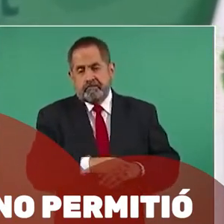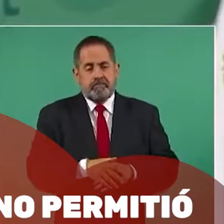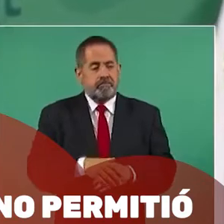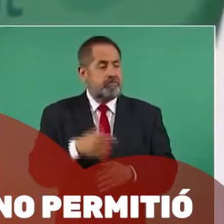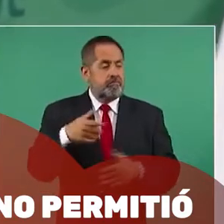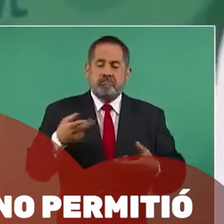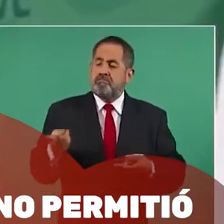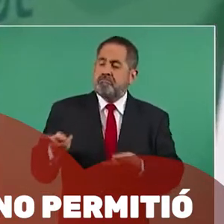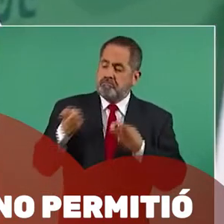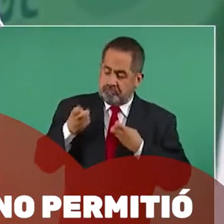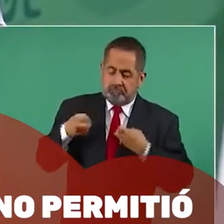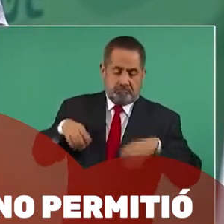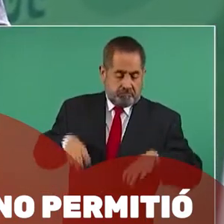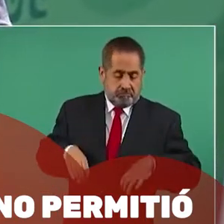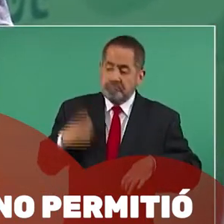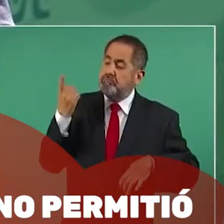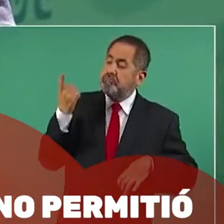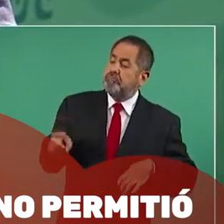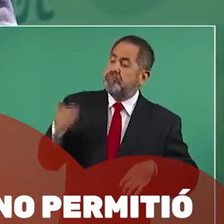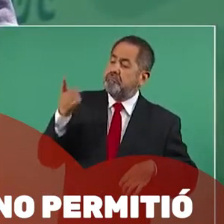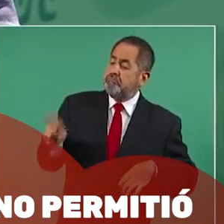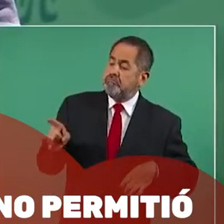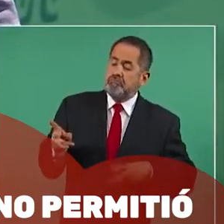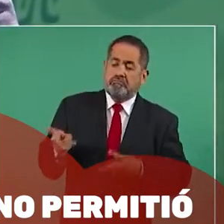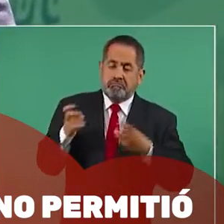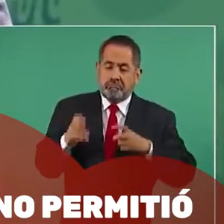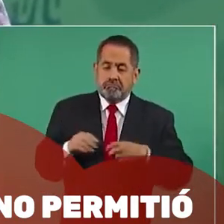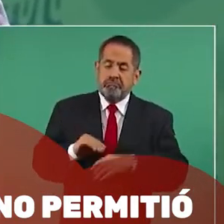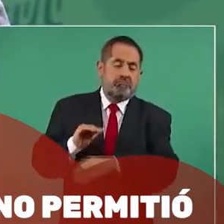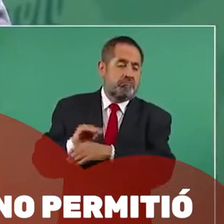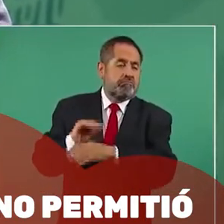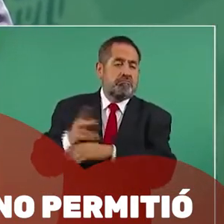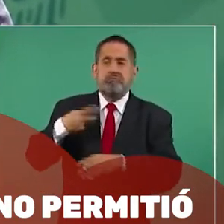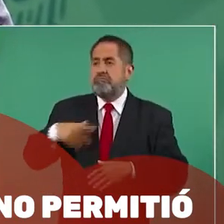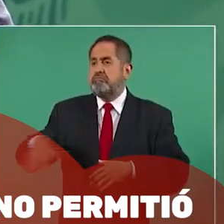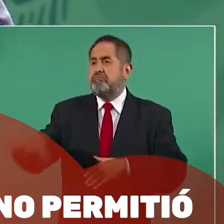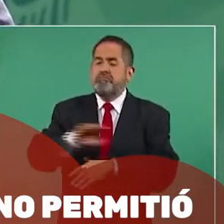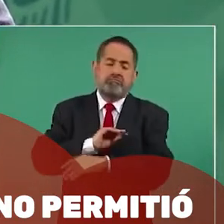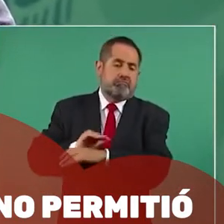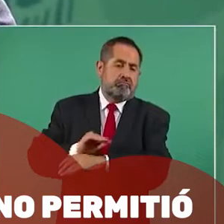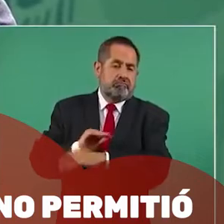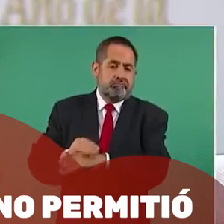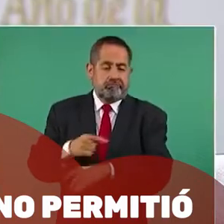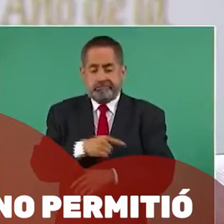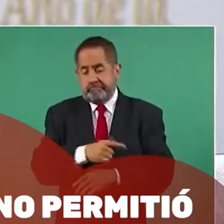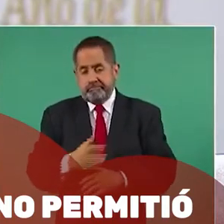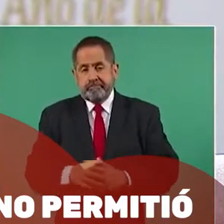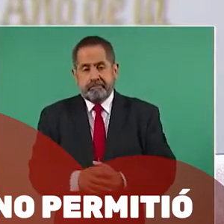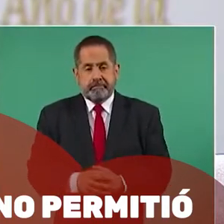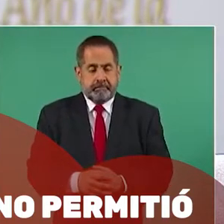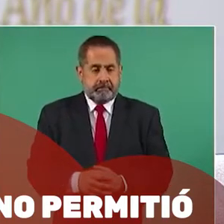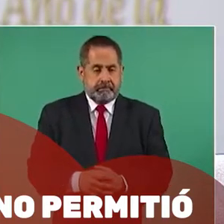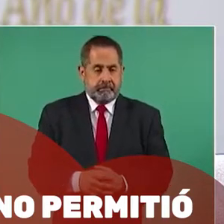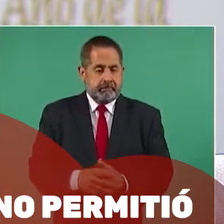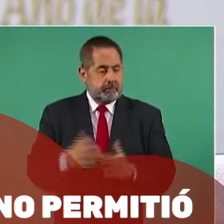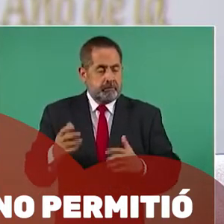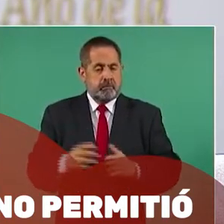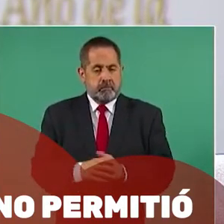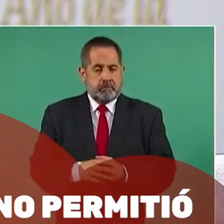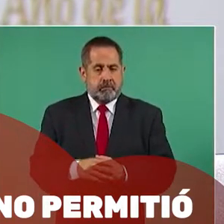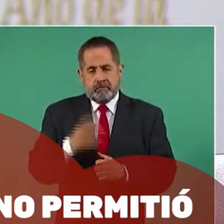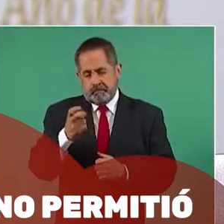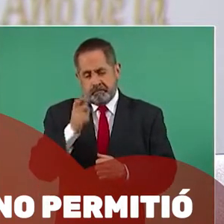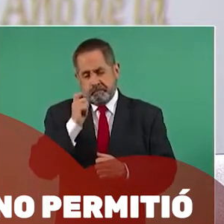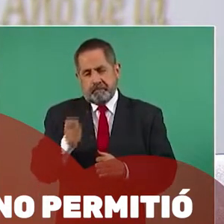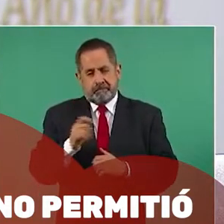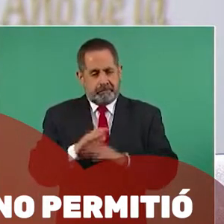hasta mucho decir, porque suele pasar que no les gusta la democracia, aunque finjan o les gusta la democracia siempre y cuando sea para justificar el dominio de una